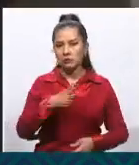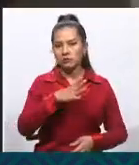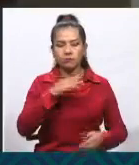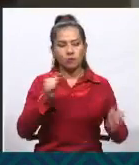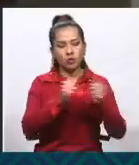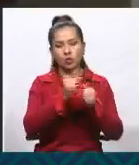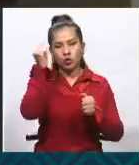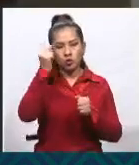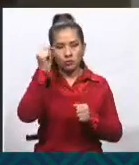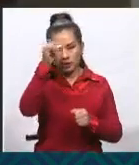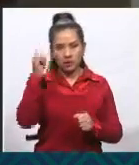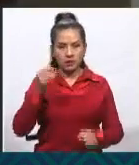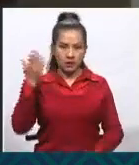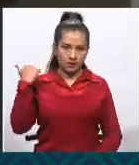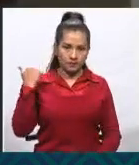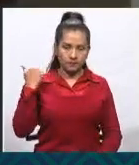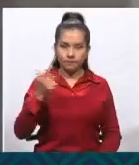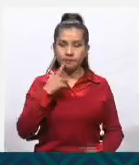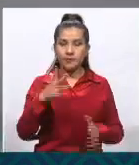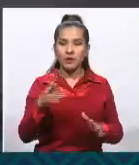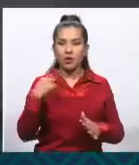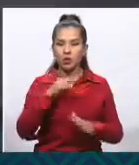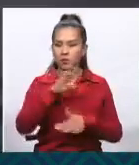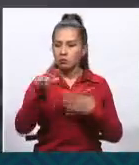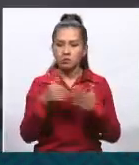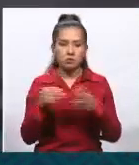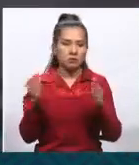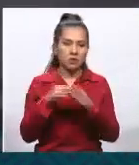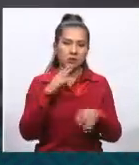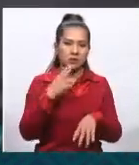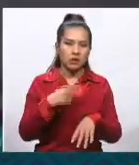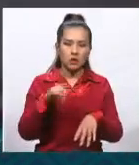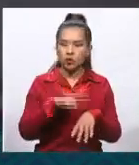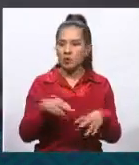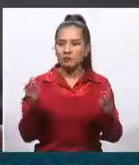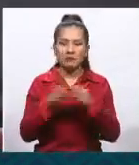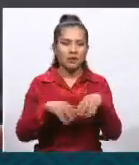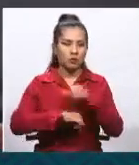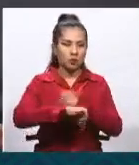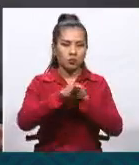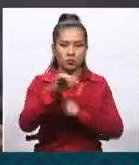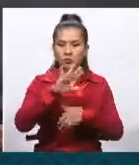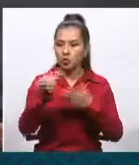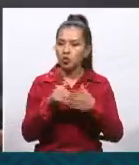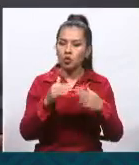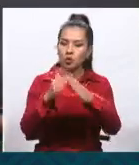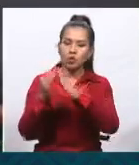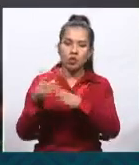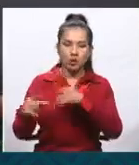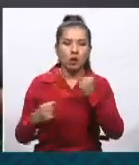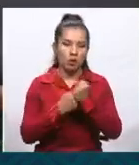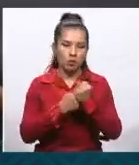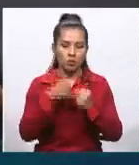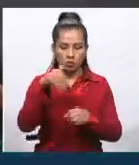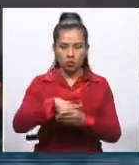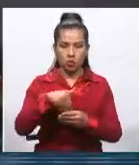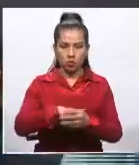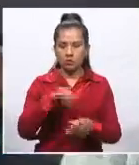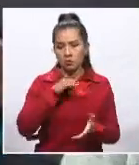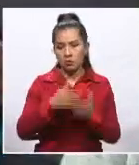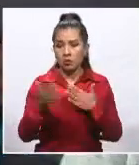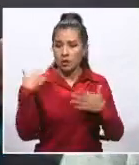facto. Nuestro arraigo es el más natural posible y el más popular. Tengo el voto de la ciudad, no me voy a ir y voy a ir las veces que